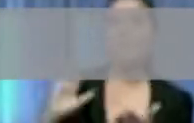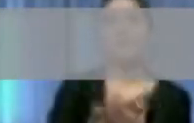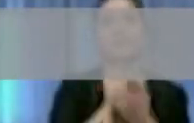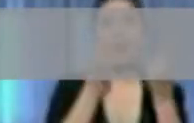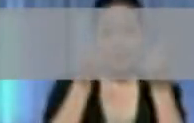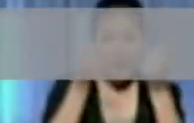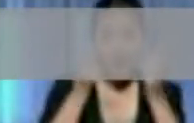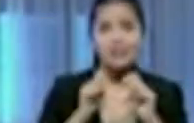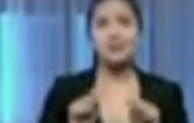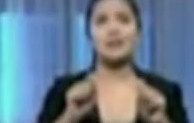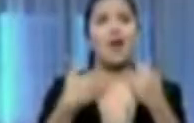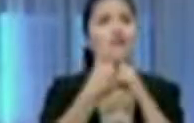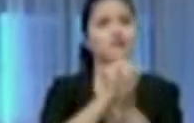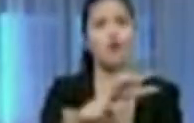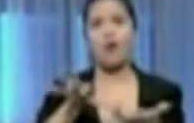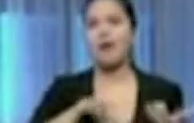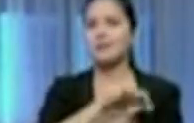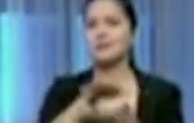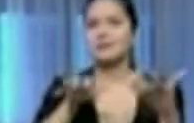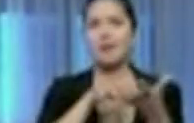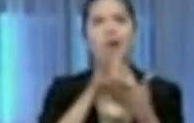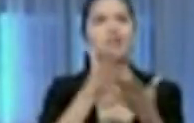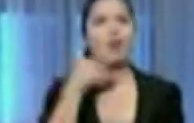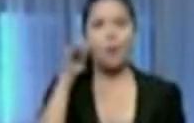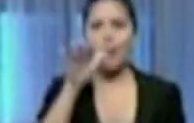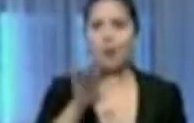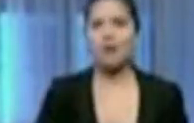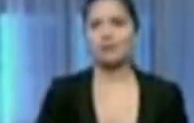pretendía len de violencia de